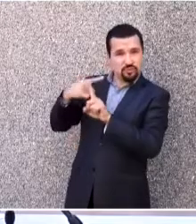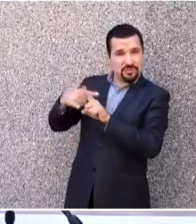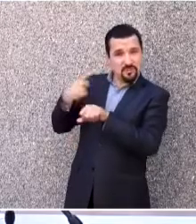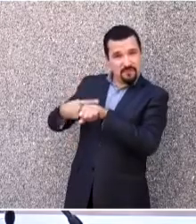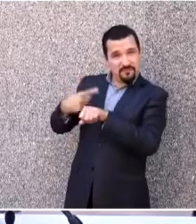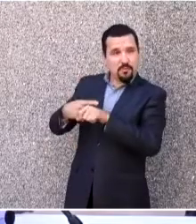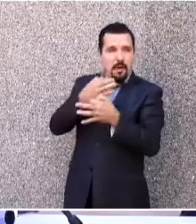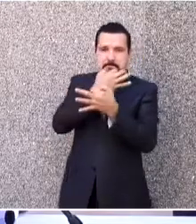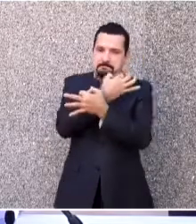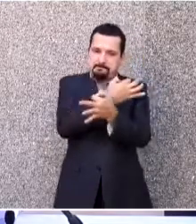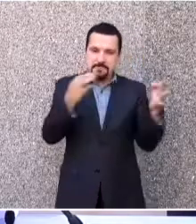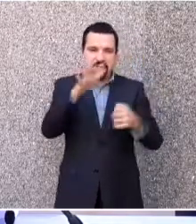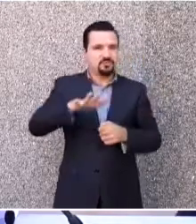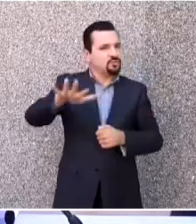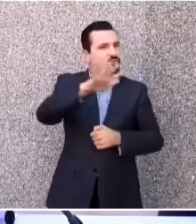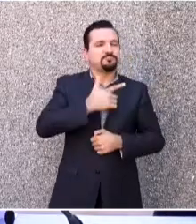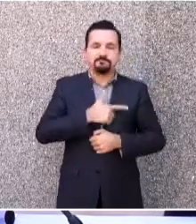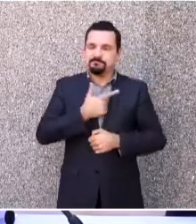gusto.